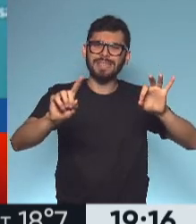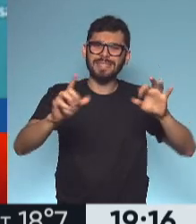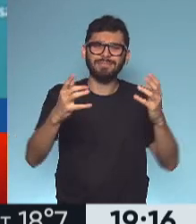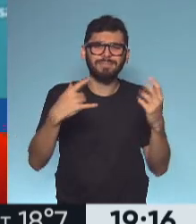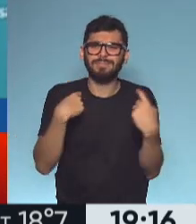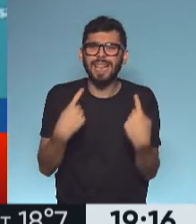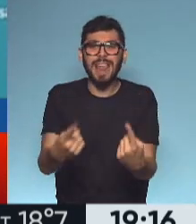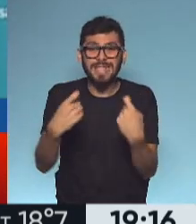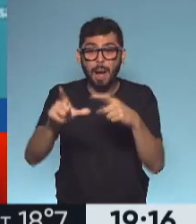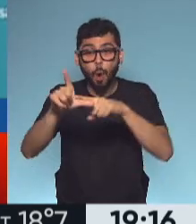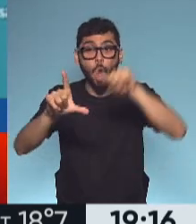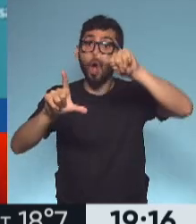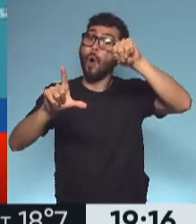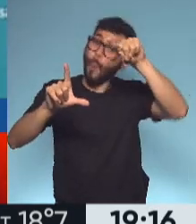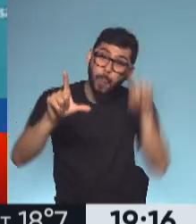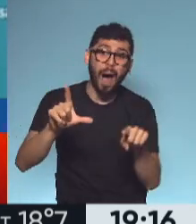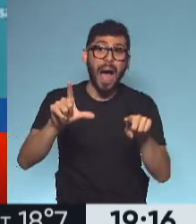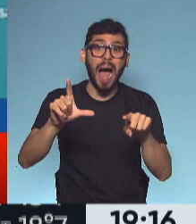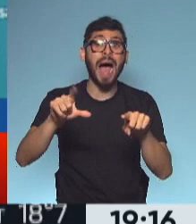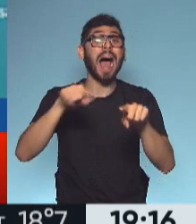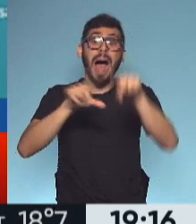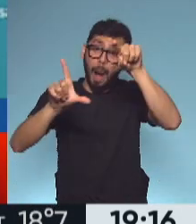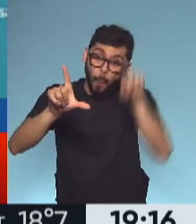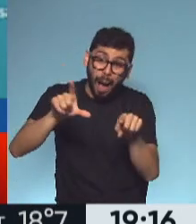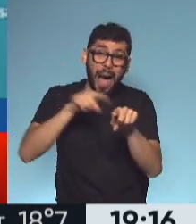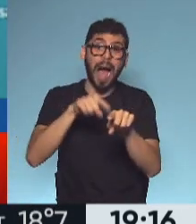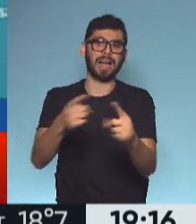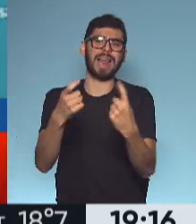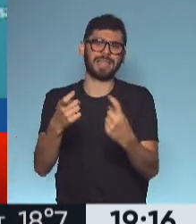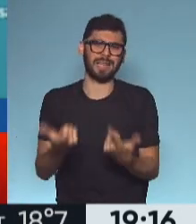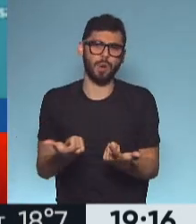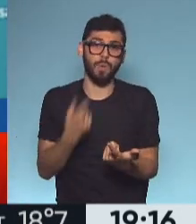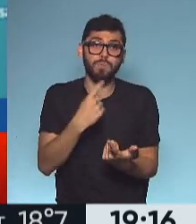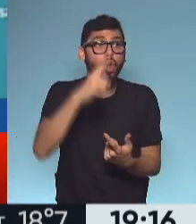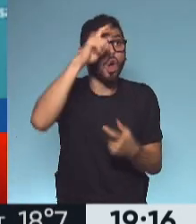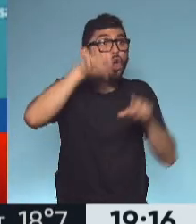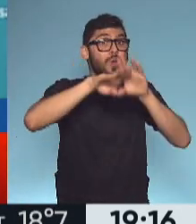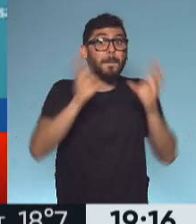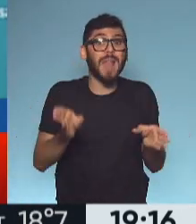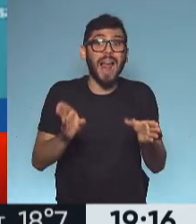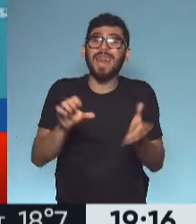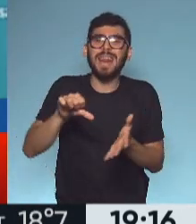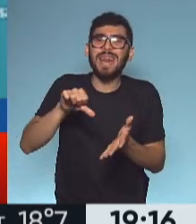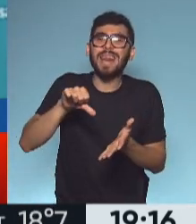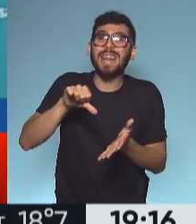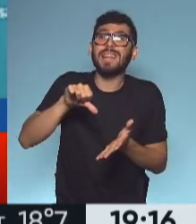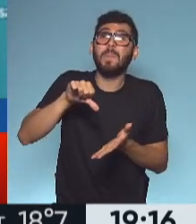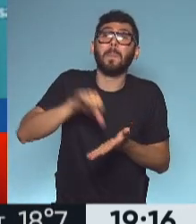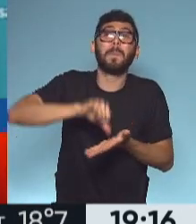que la curva baje drásticamente, porque no soporta el sistema sanitario del país, no va a